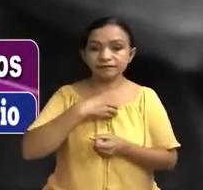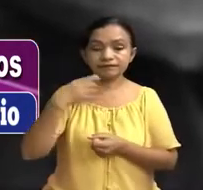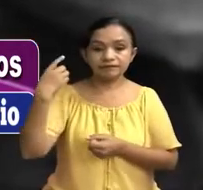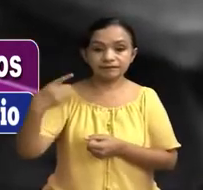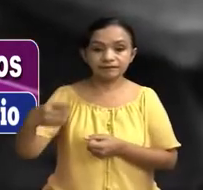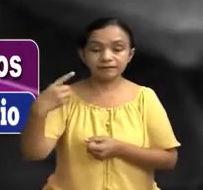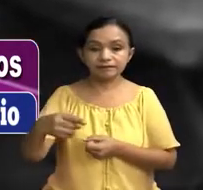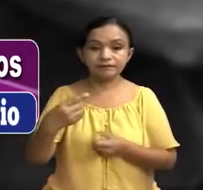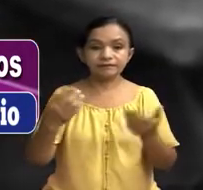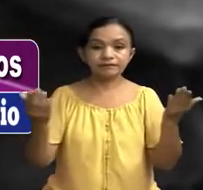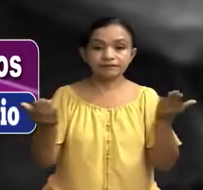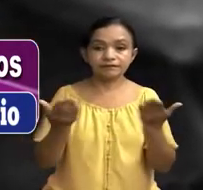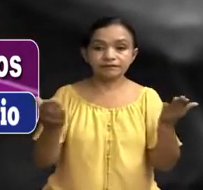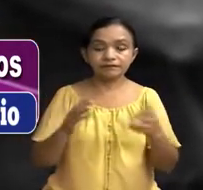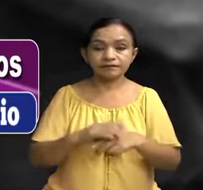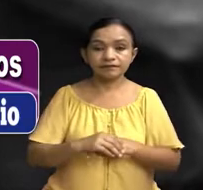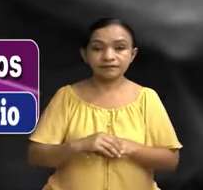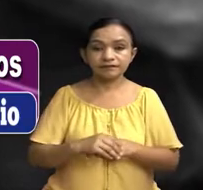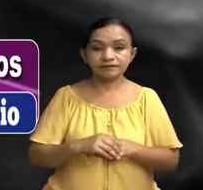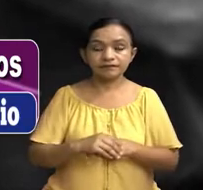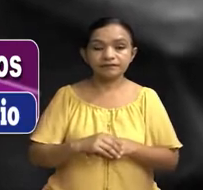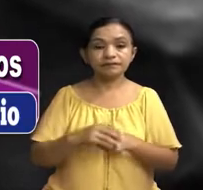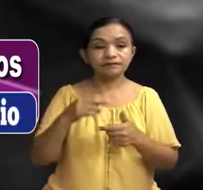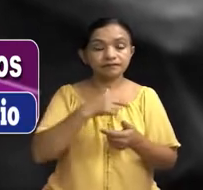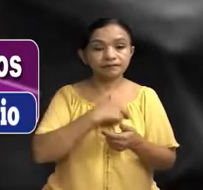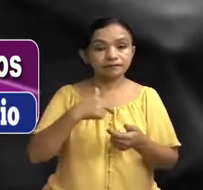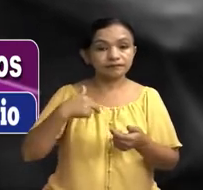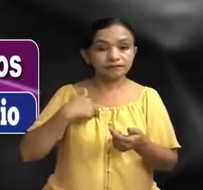a la autodeterminación, eso también se convierte